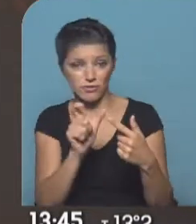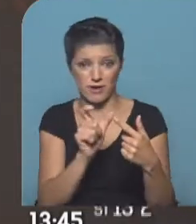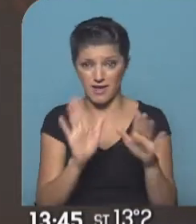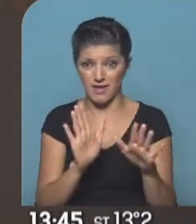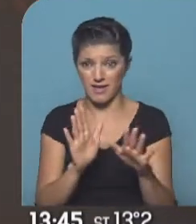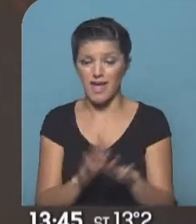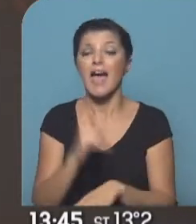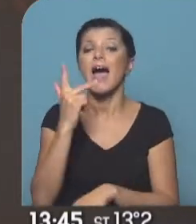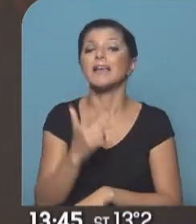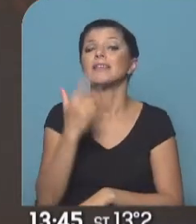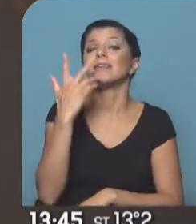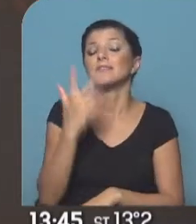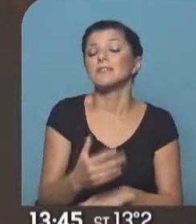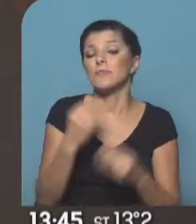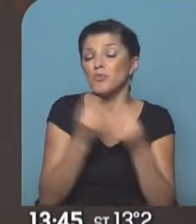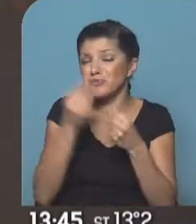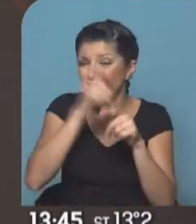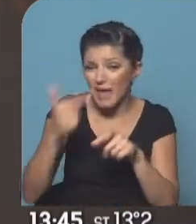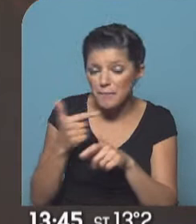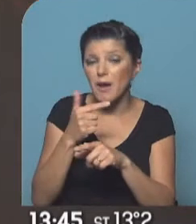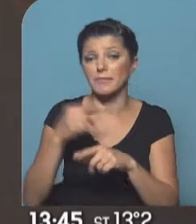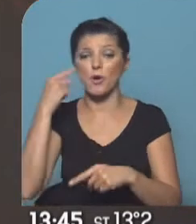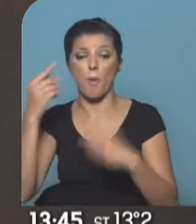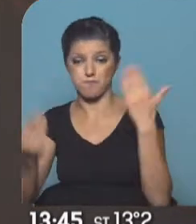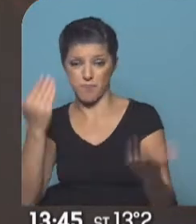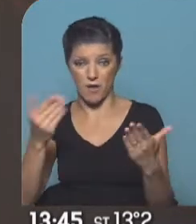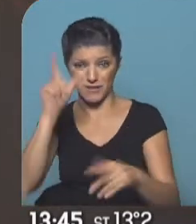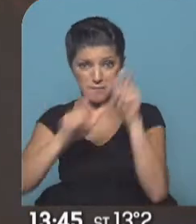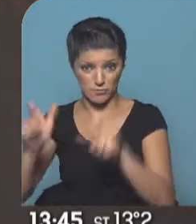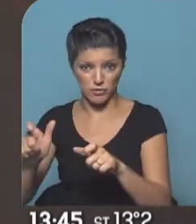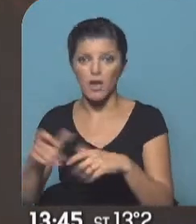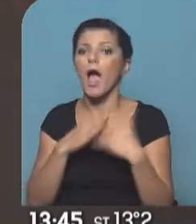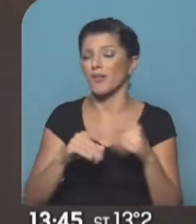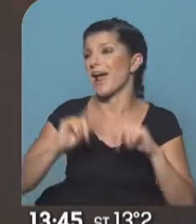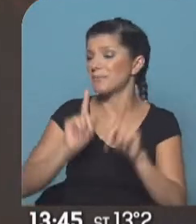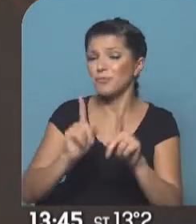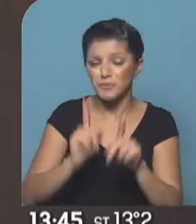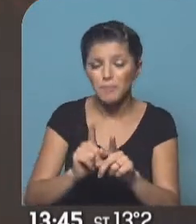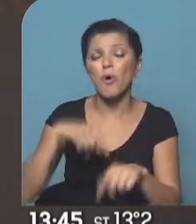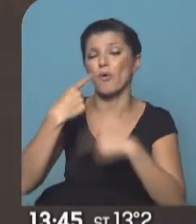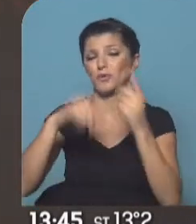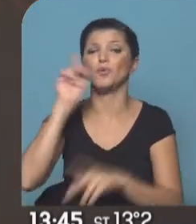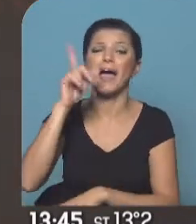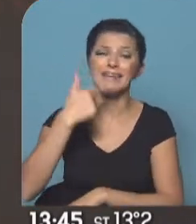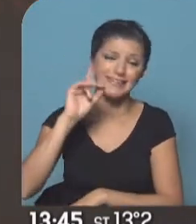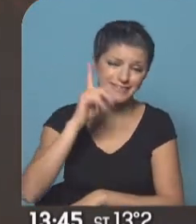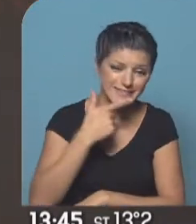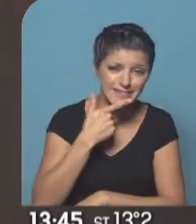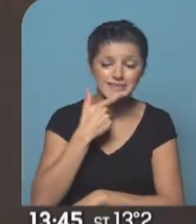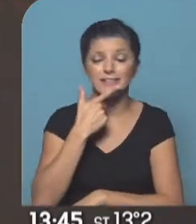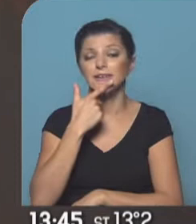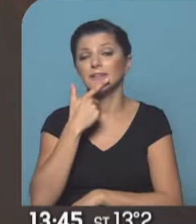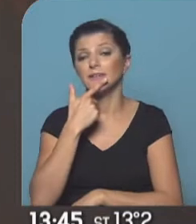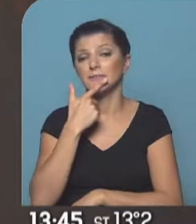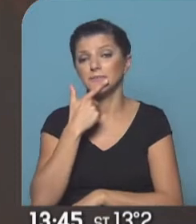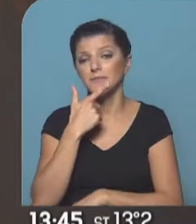de habitantes. ¿Cómo se resuelve esto en un país en el cual sigue el Estado Islámico, Daesh o ISIS? Es decir, ha sido